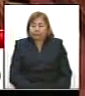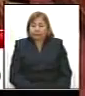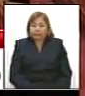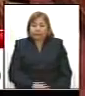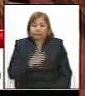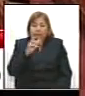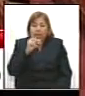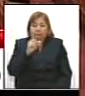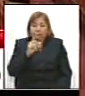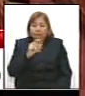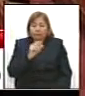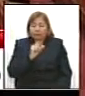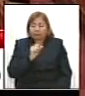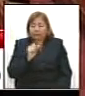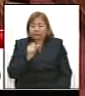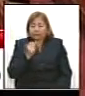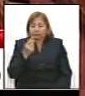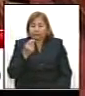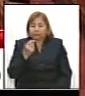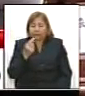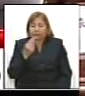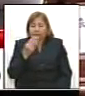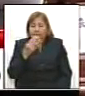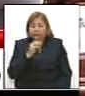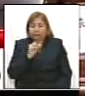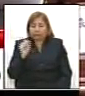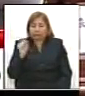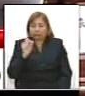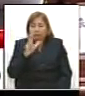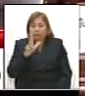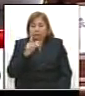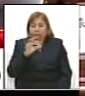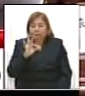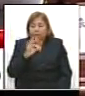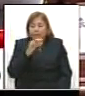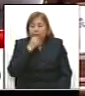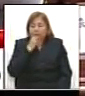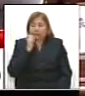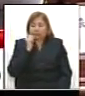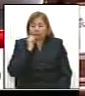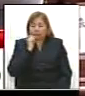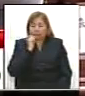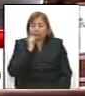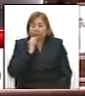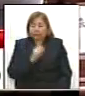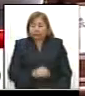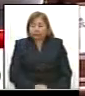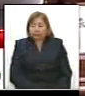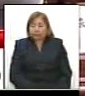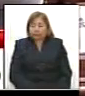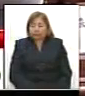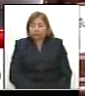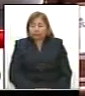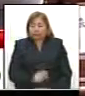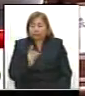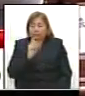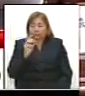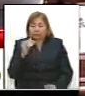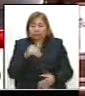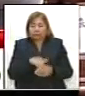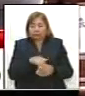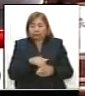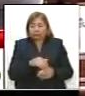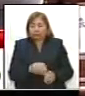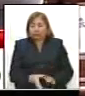31 votos a favor, 11 en contra, 39 abstenciones. No se alcanza la